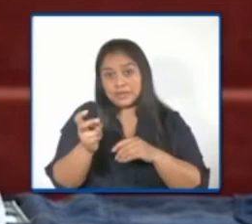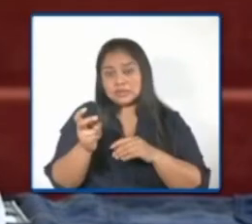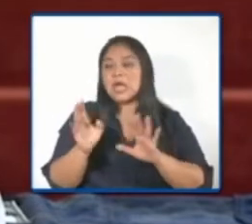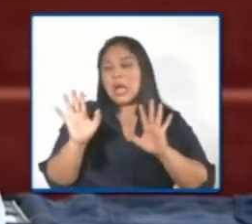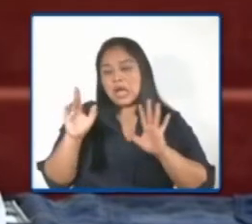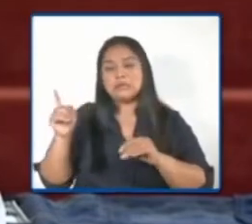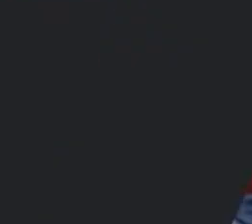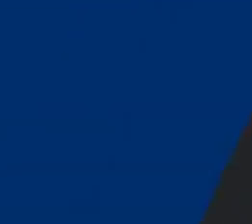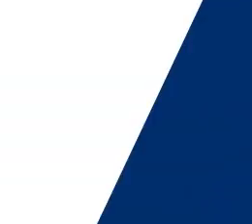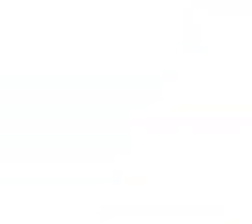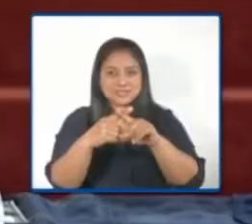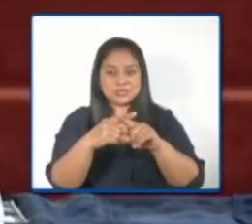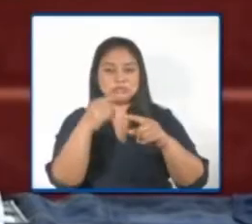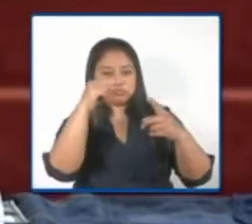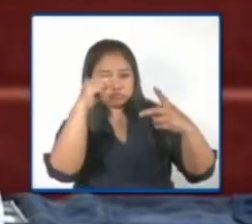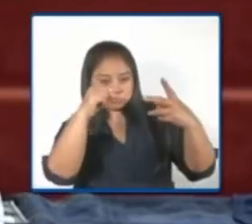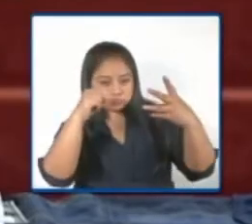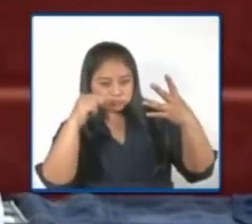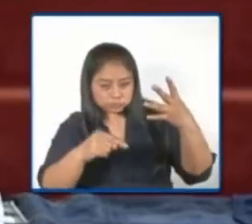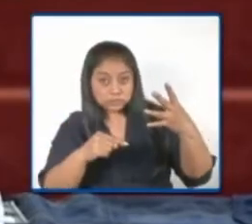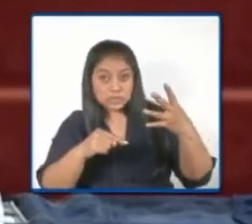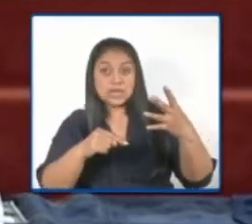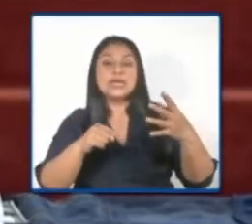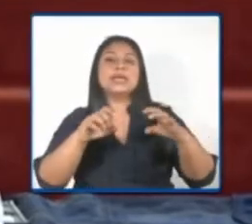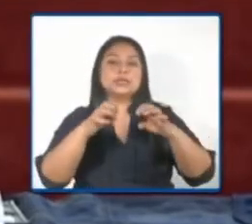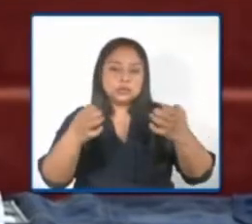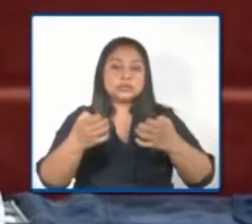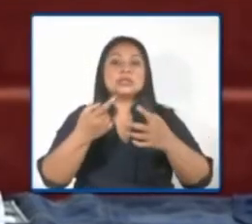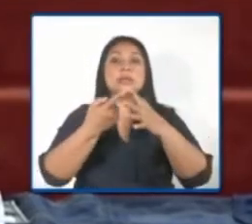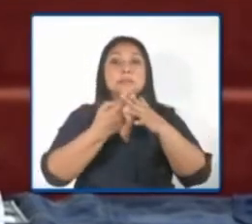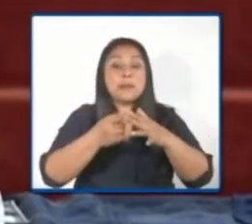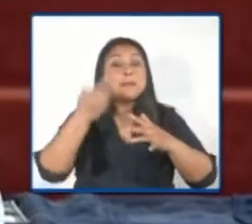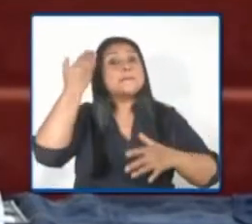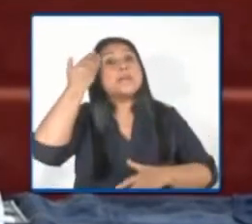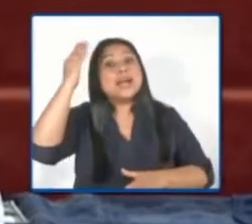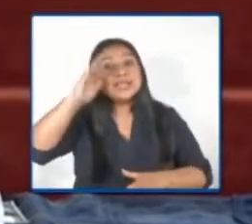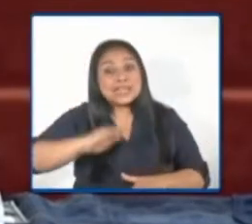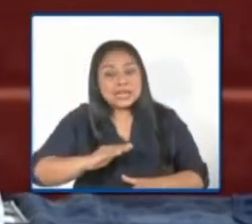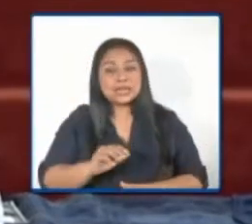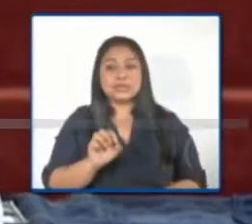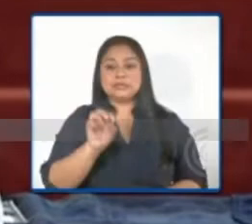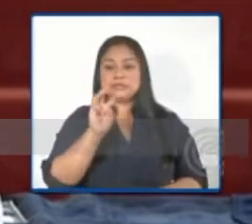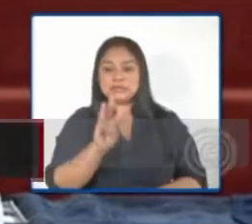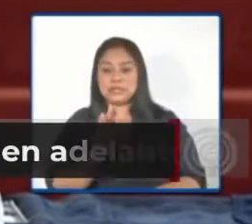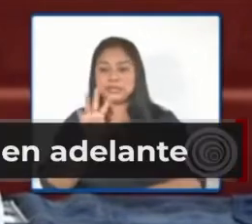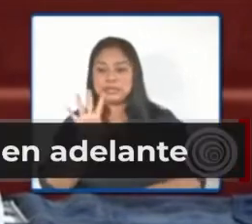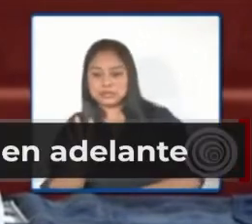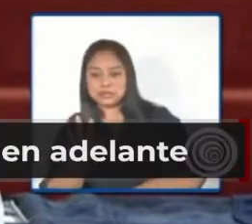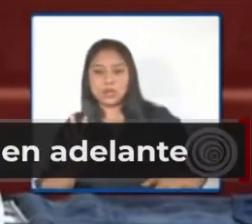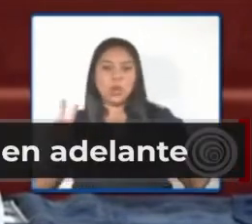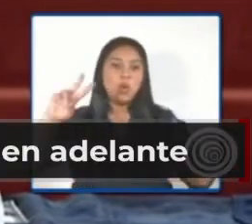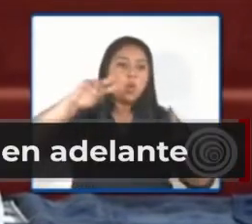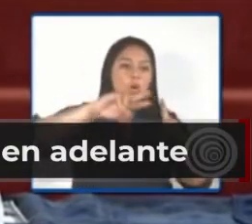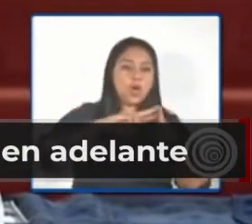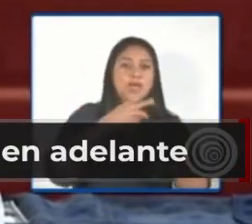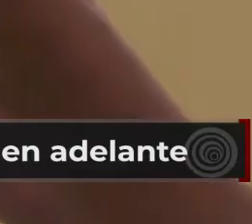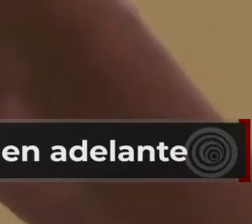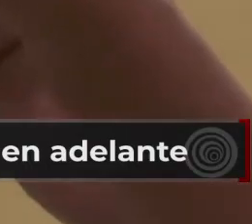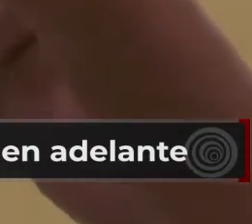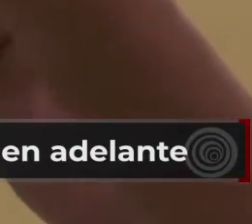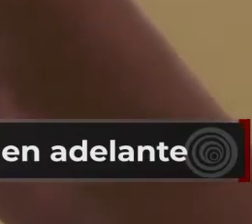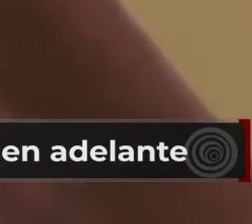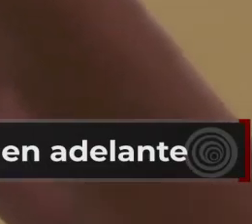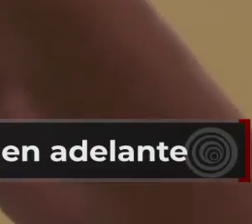poner. Desde mañana, la gente de 35 a 39 años de edad